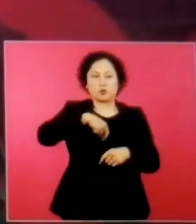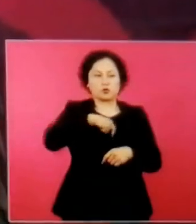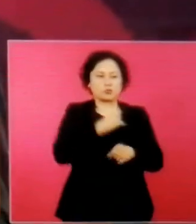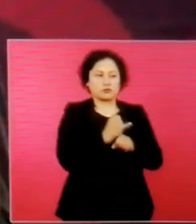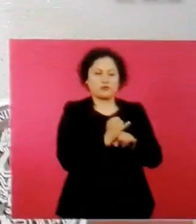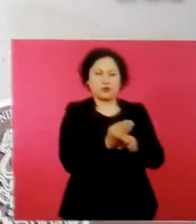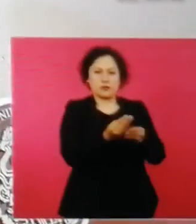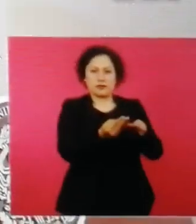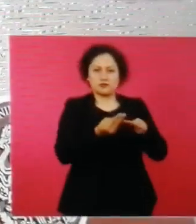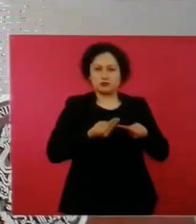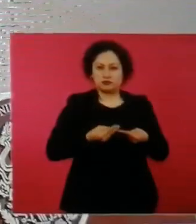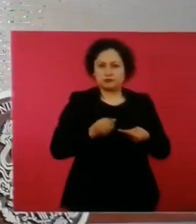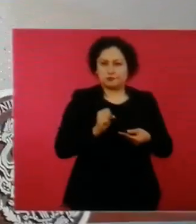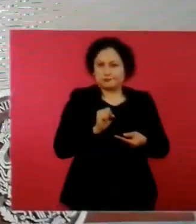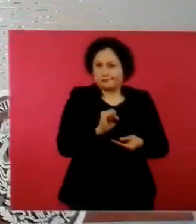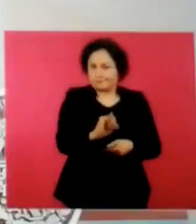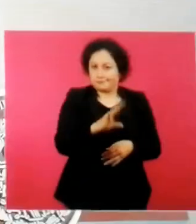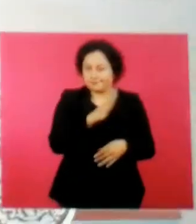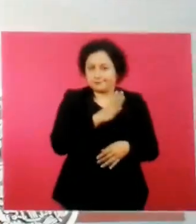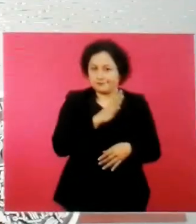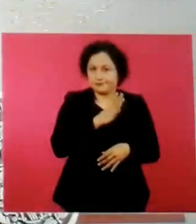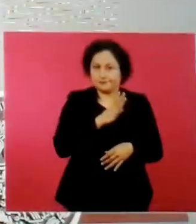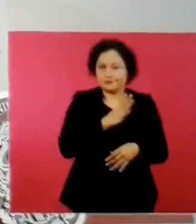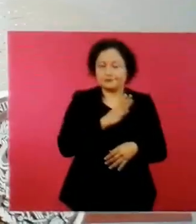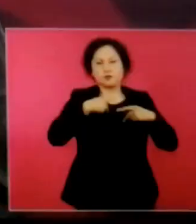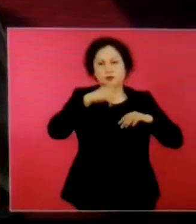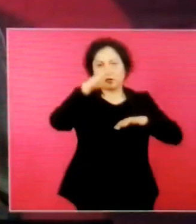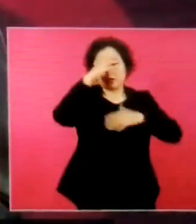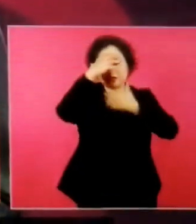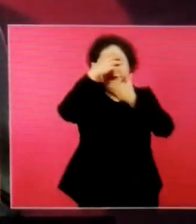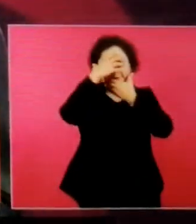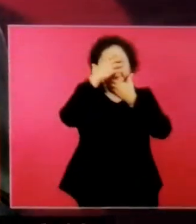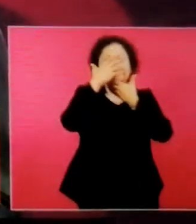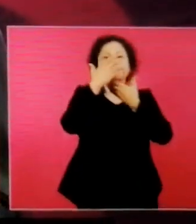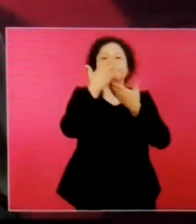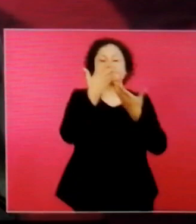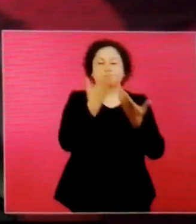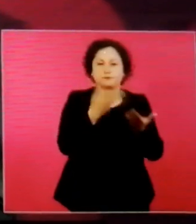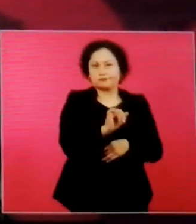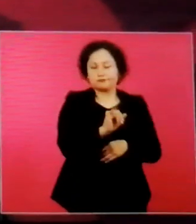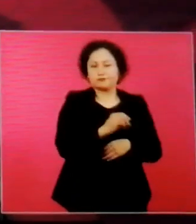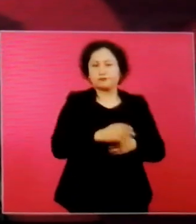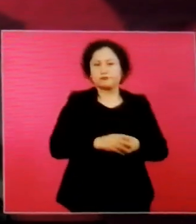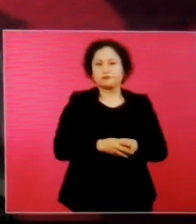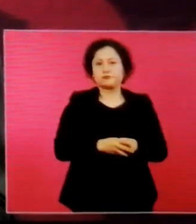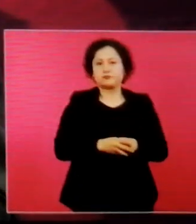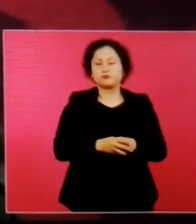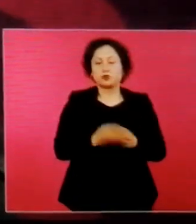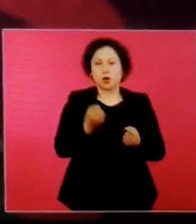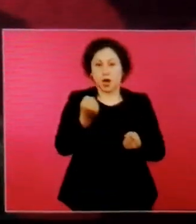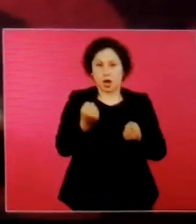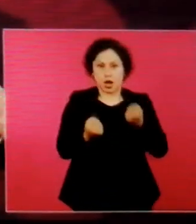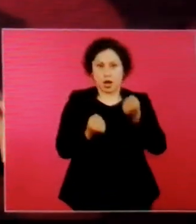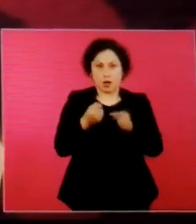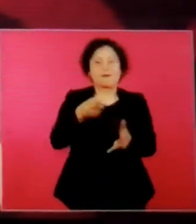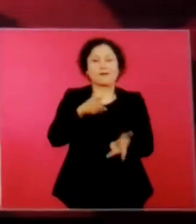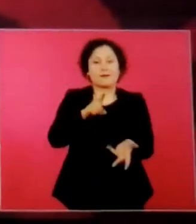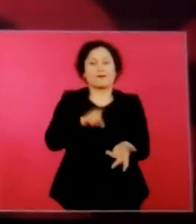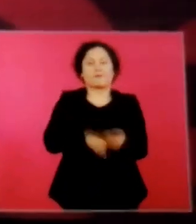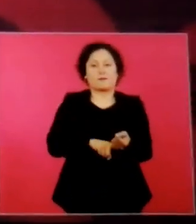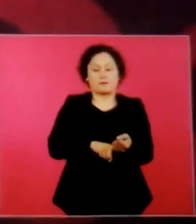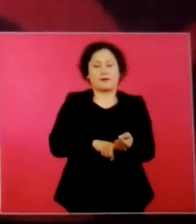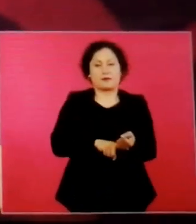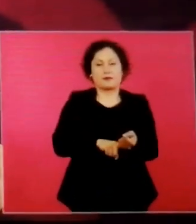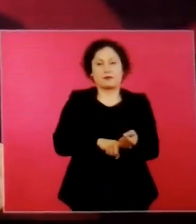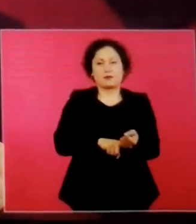Sí, fueron personas encapuchadas las que detuvieron la camioneta, el carro en